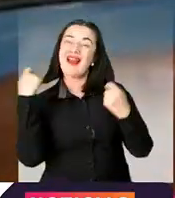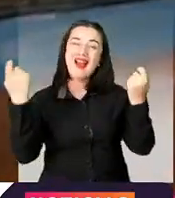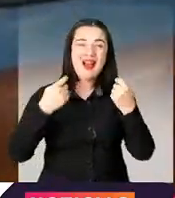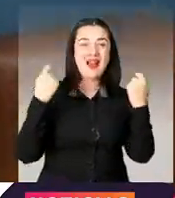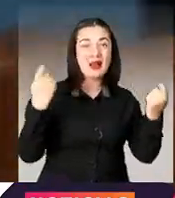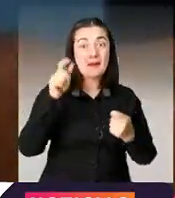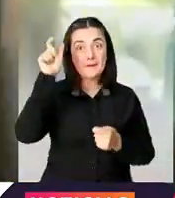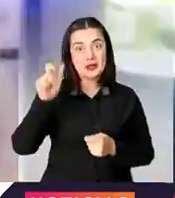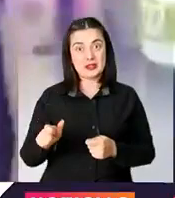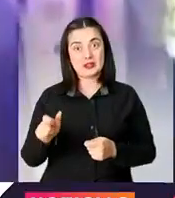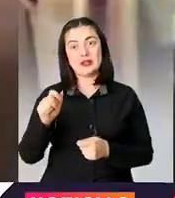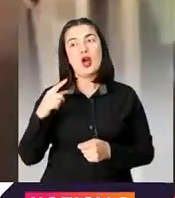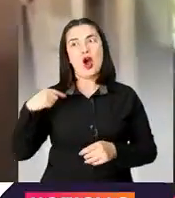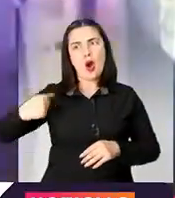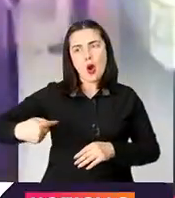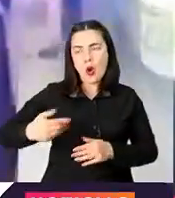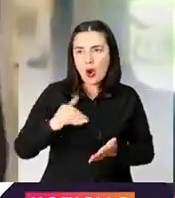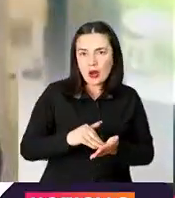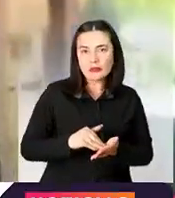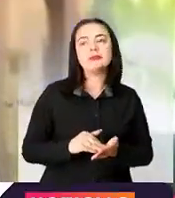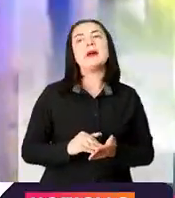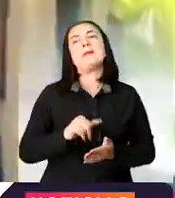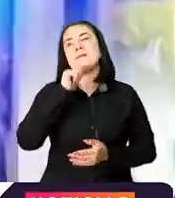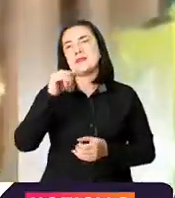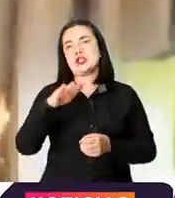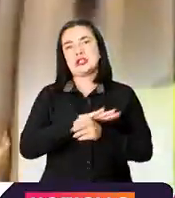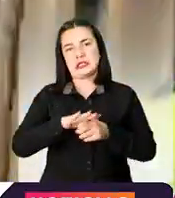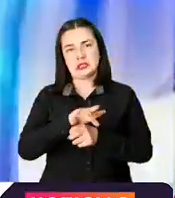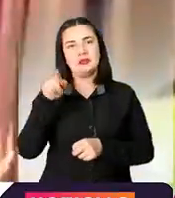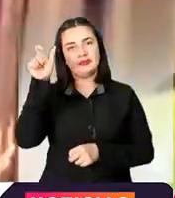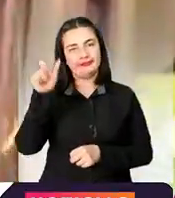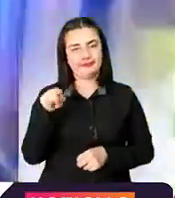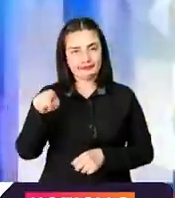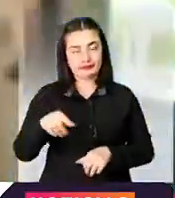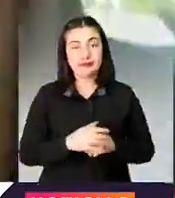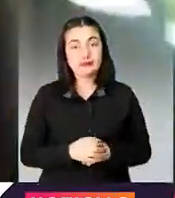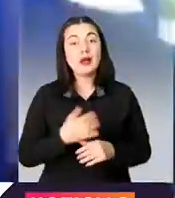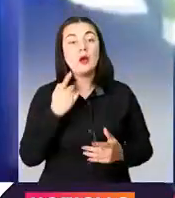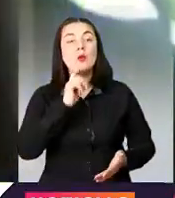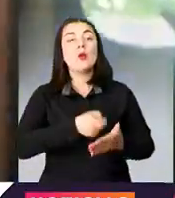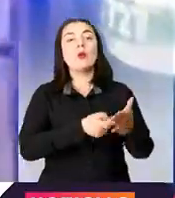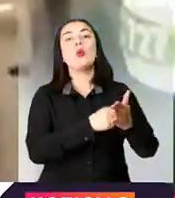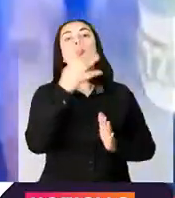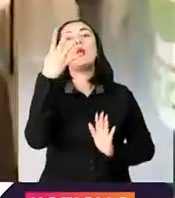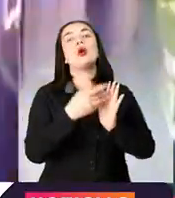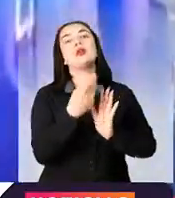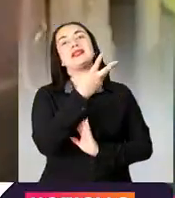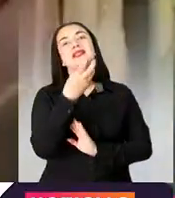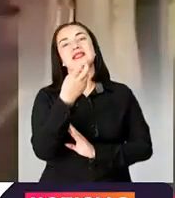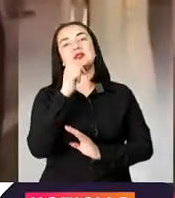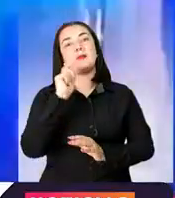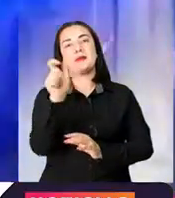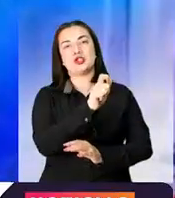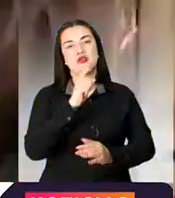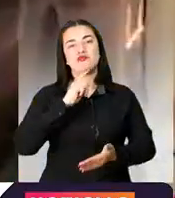parecer reincidente, empeorará su situación. Hasta el momento han impuesto 4.300 comparendos por